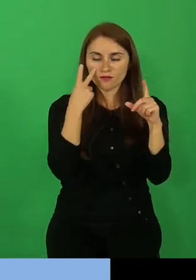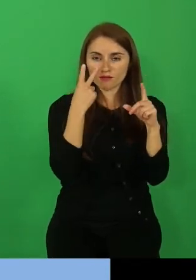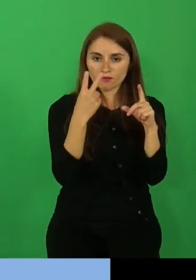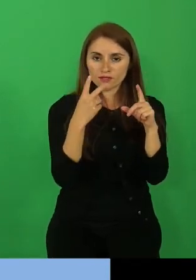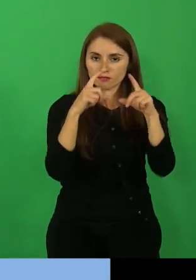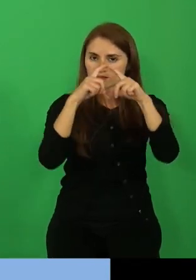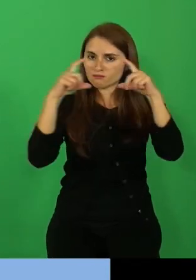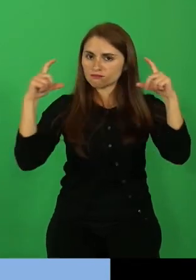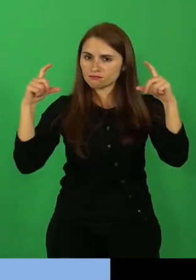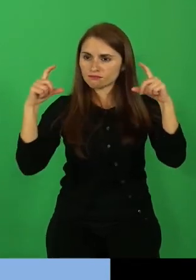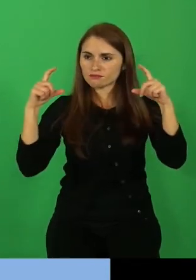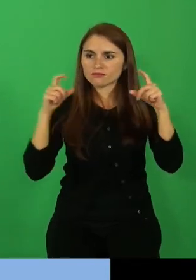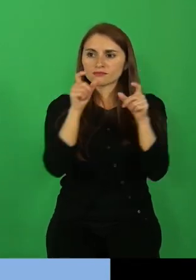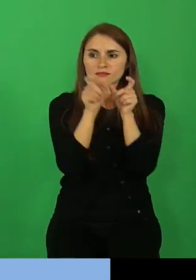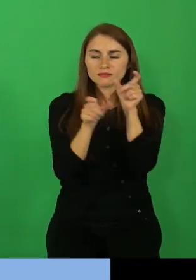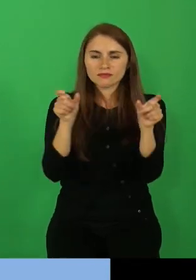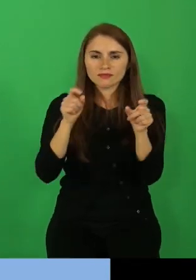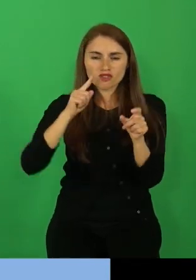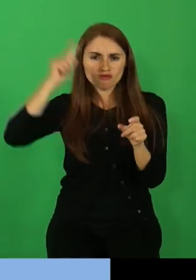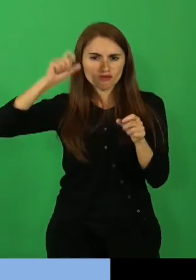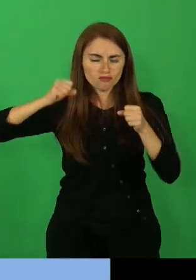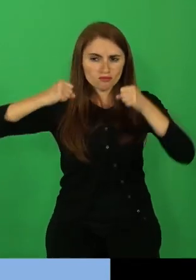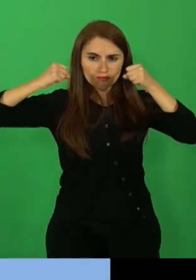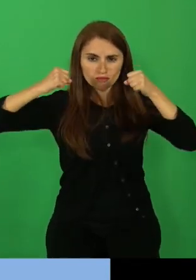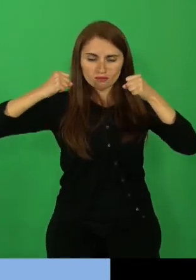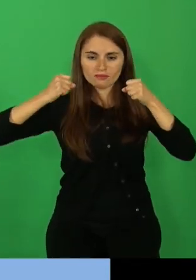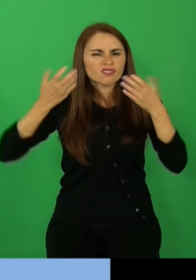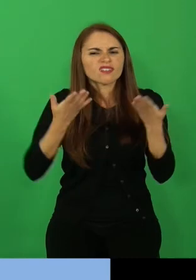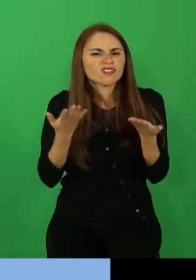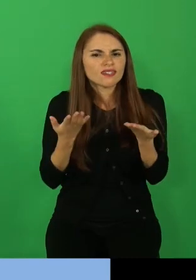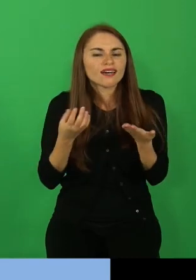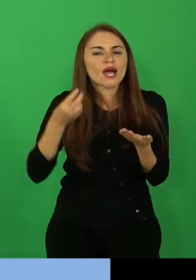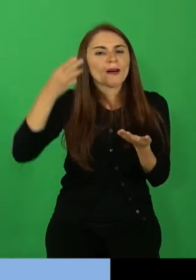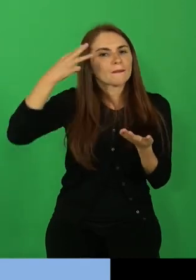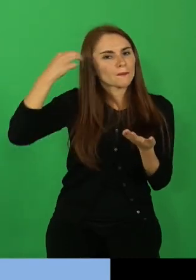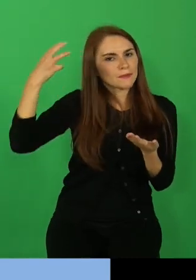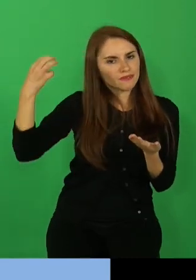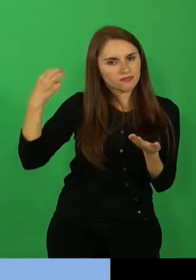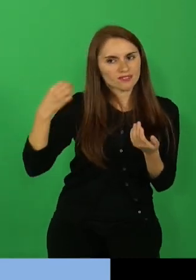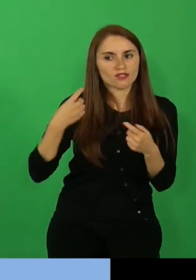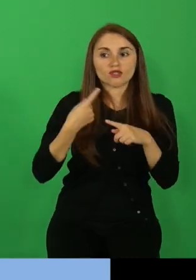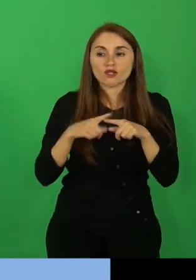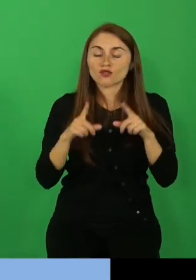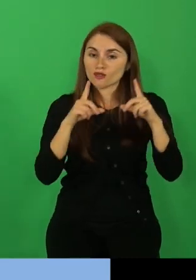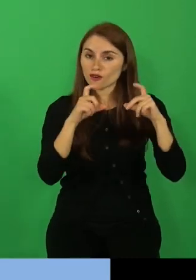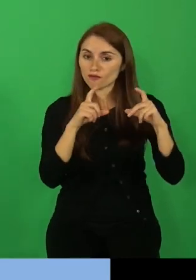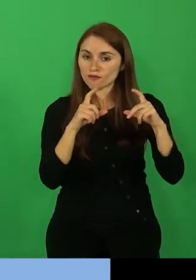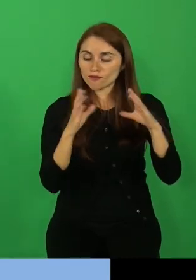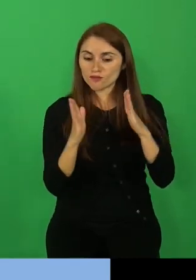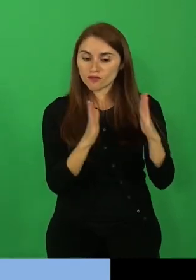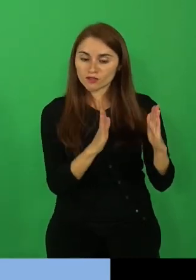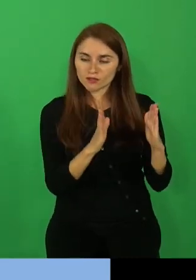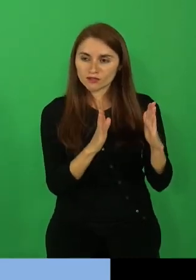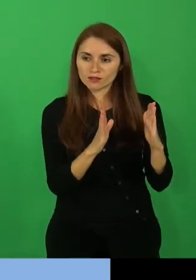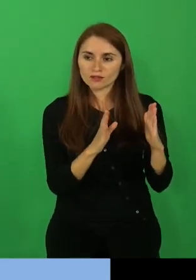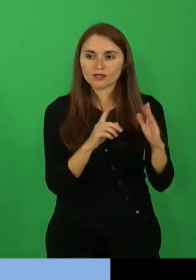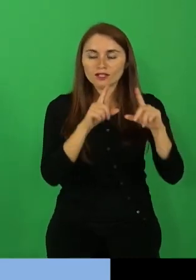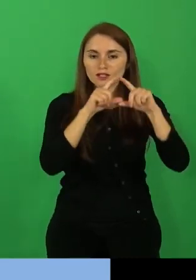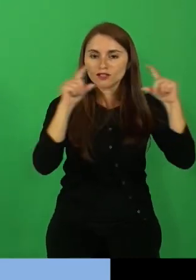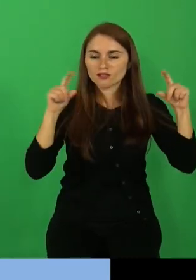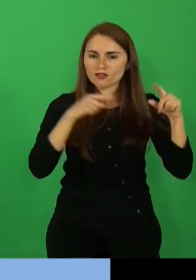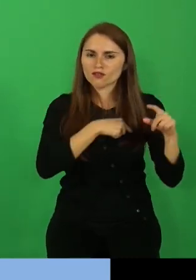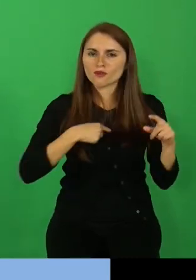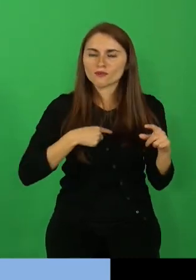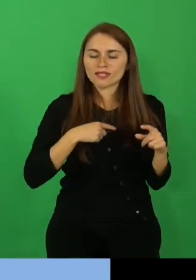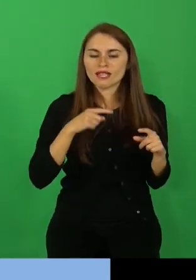personajes que son considerados dioses, vamos a hablar de que es un mito. Y luego tenemos este texto que se llama El